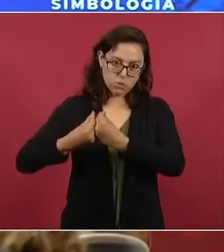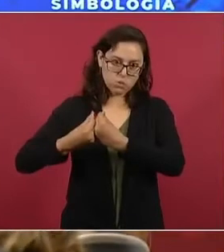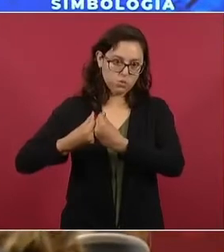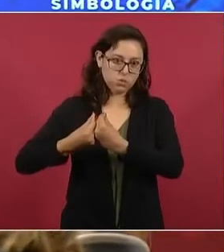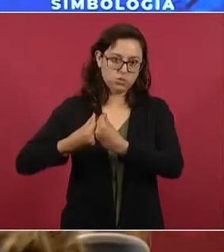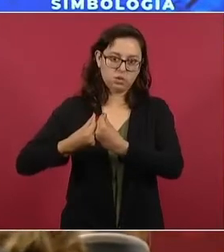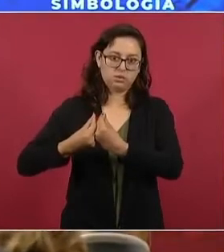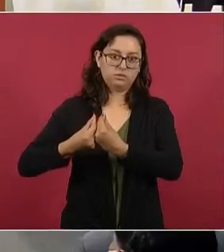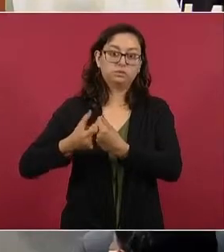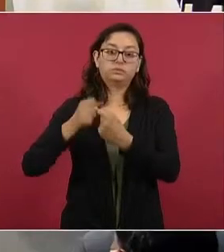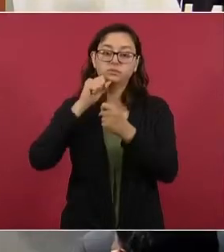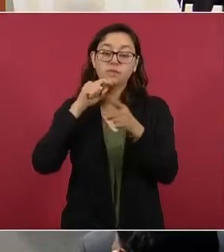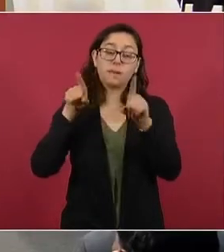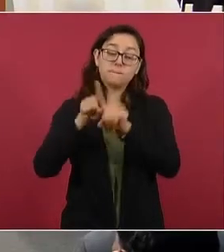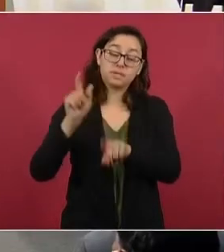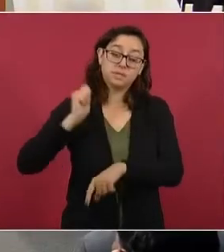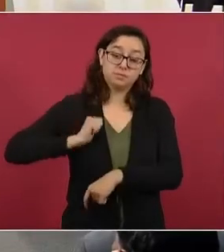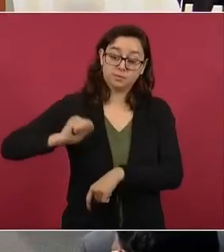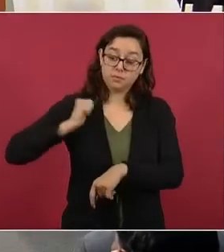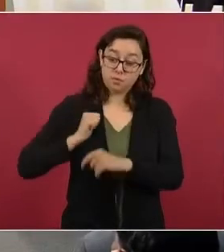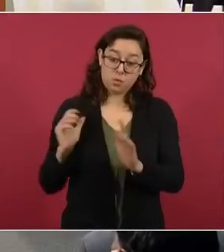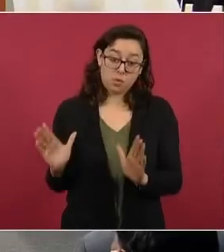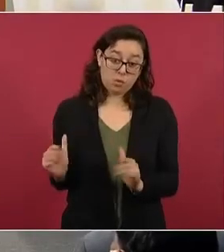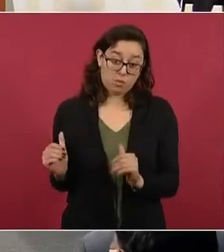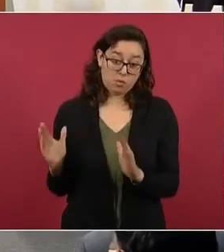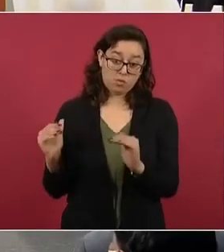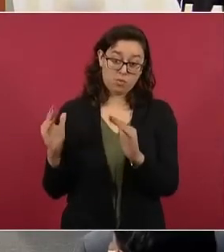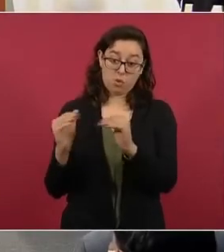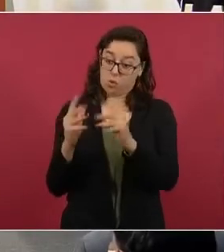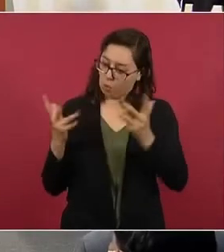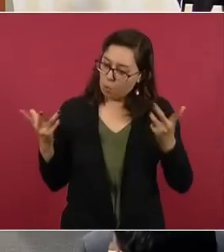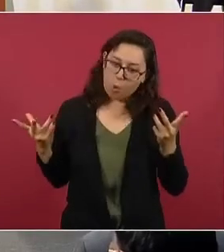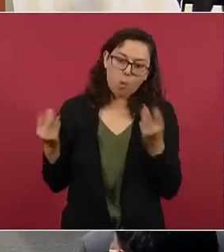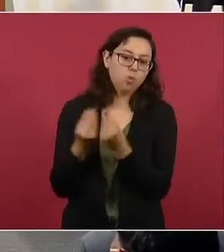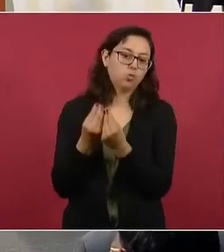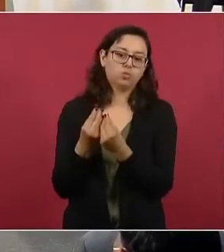zona arqueológica, todo se va a unir.